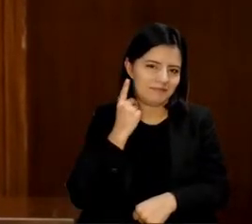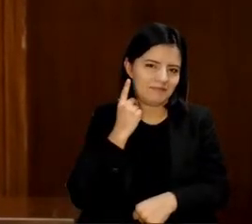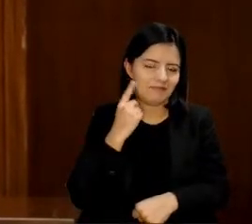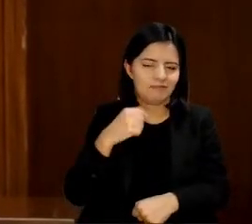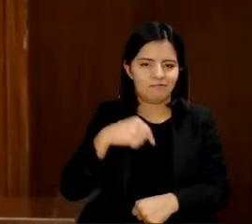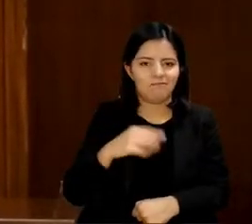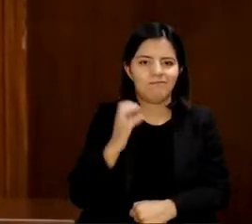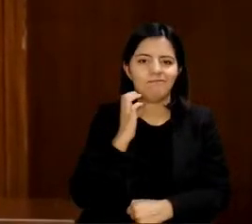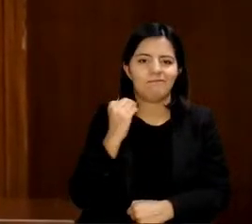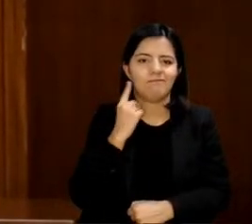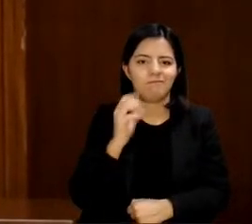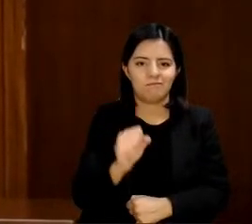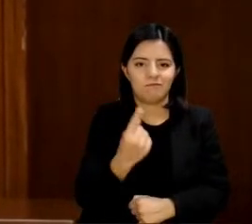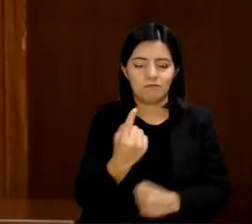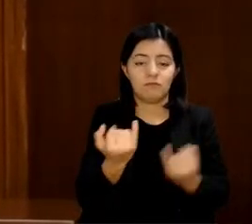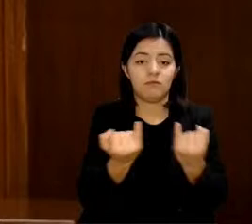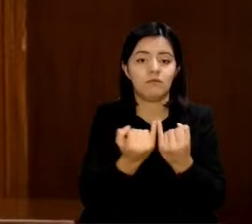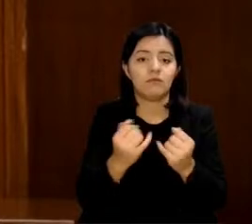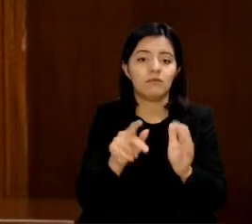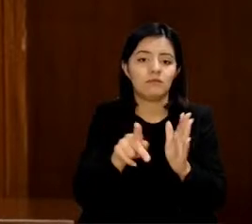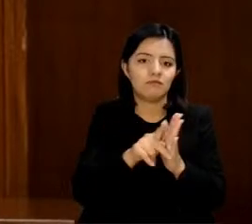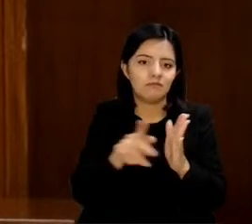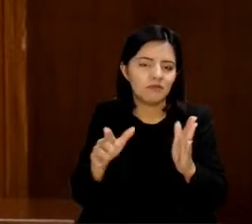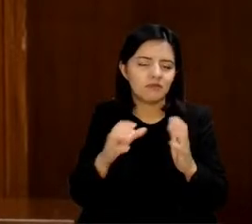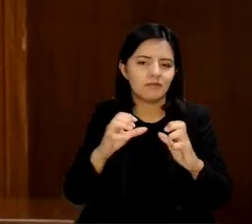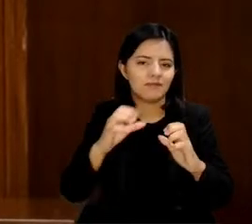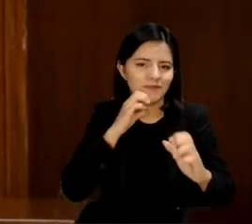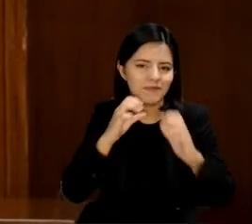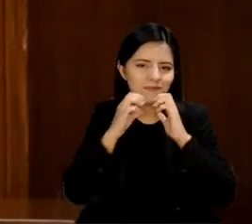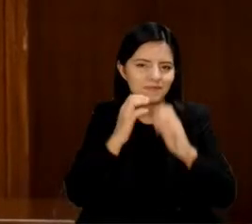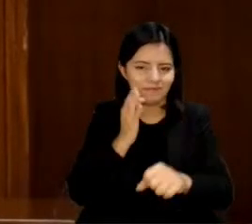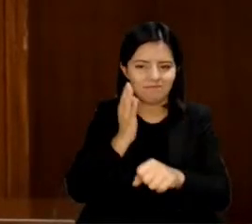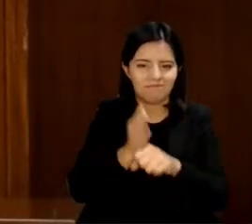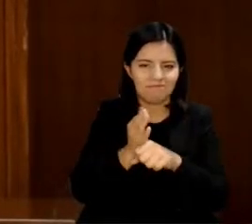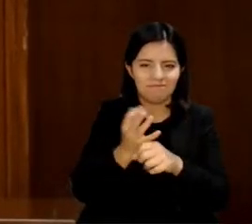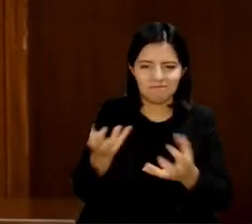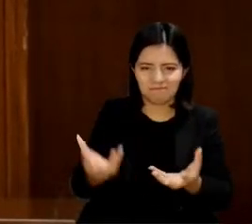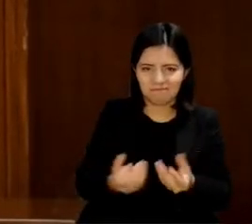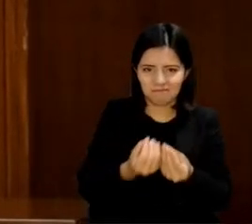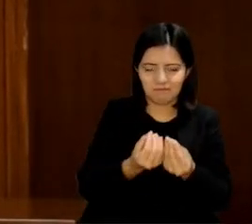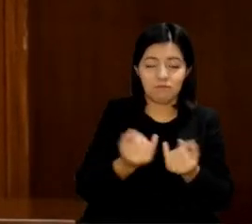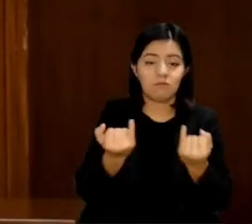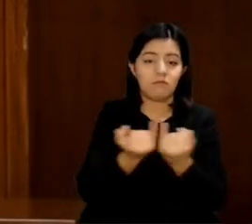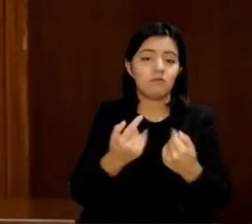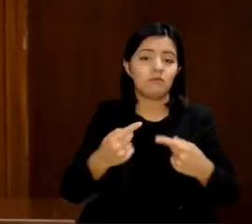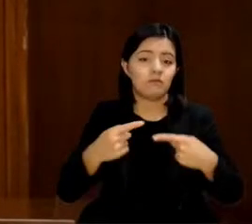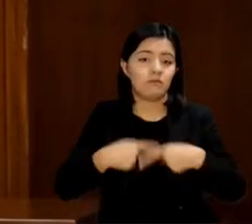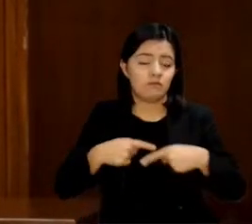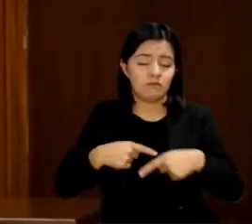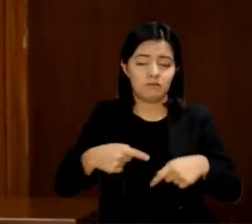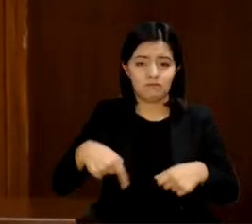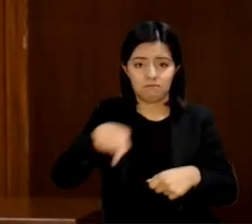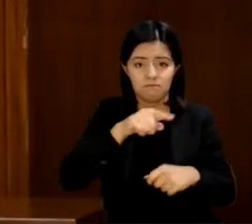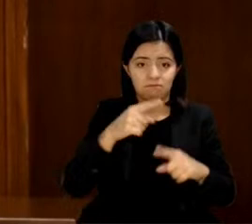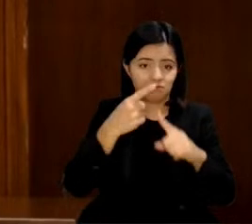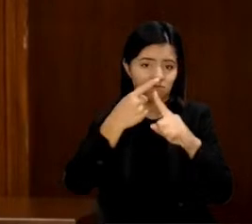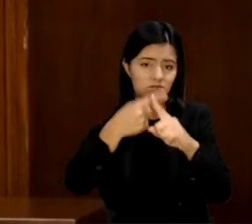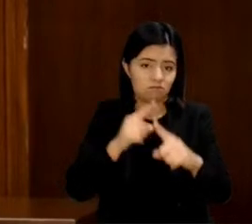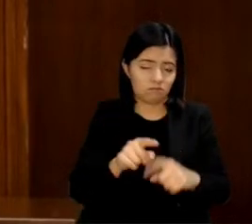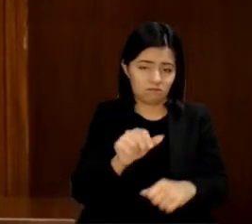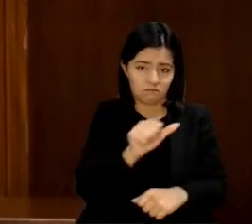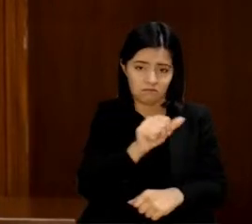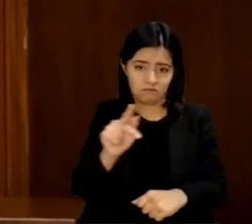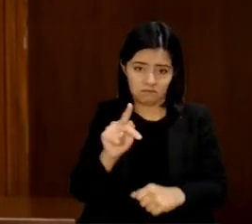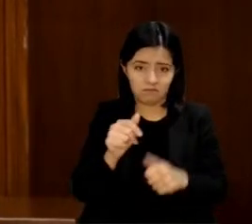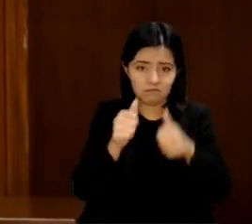legislatura, a los medios de comunicación que hoy nos acompañan y a quienes nos siguen a través de las diferentes plataformas